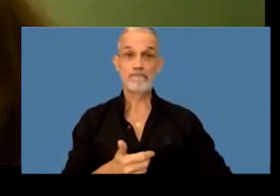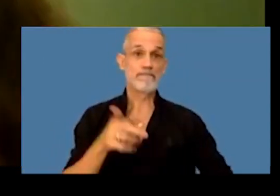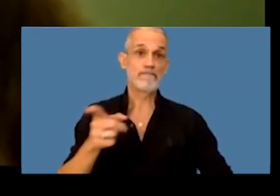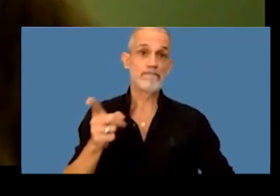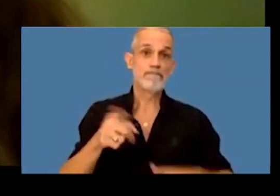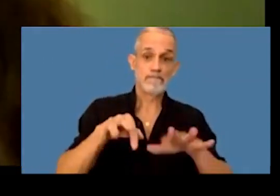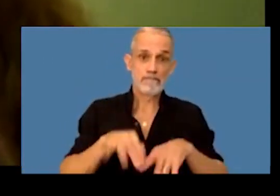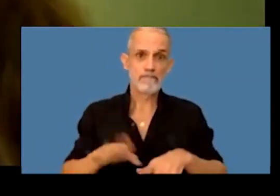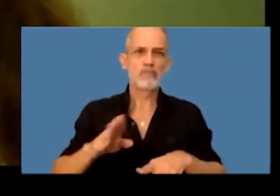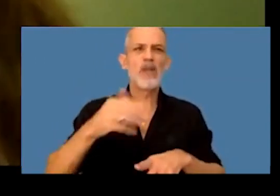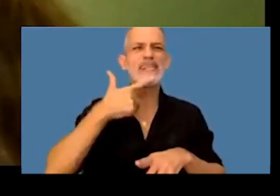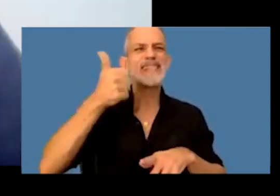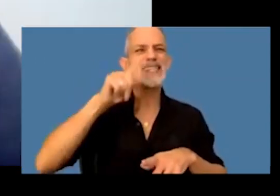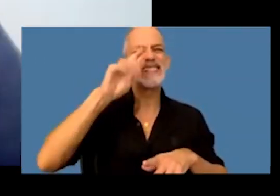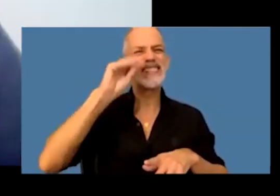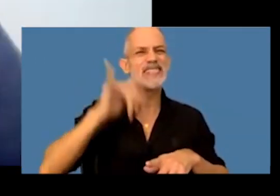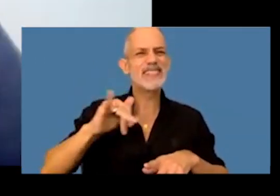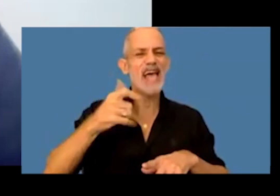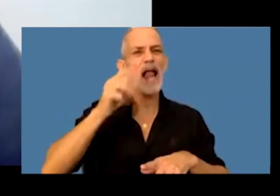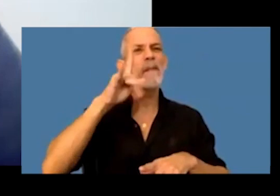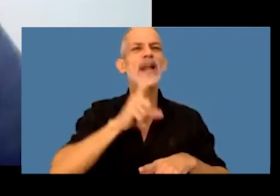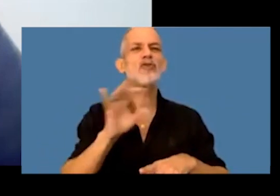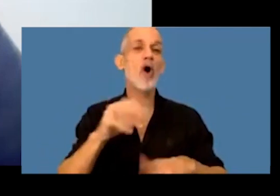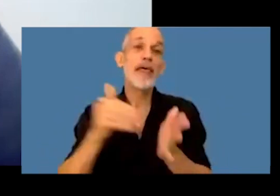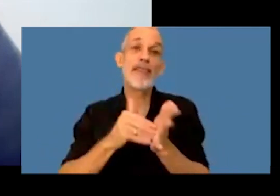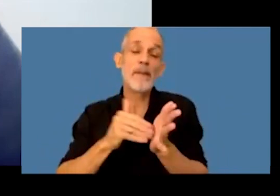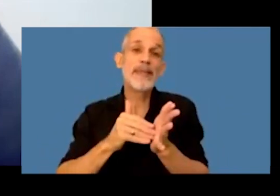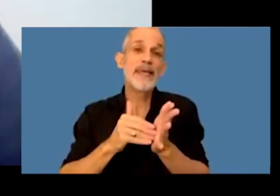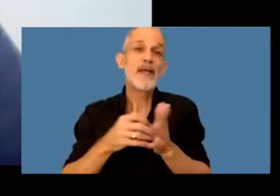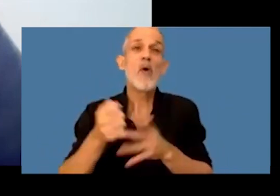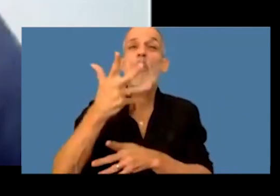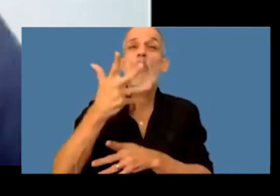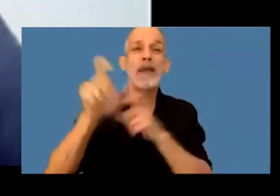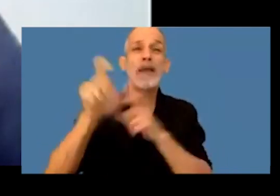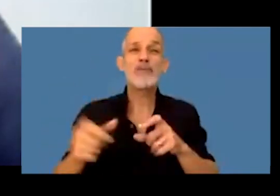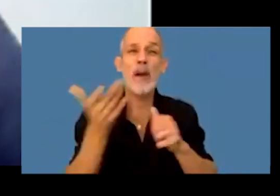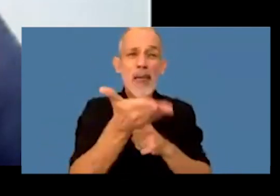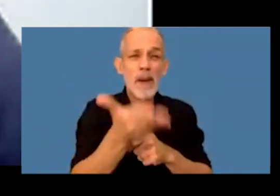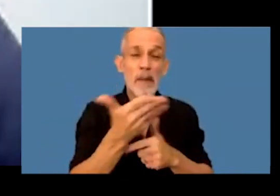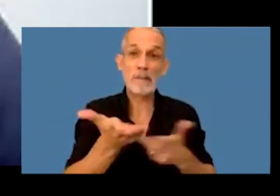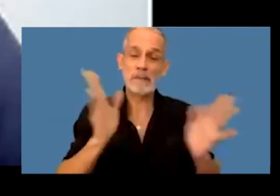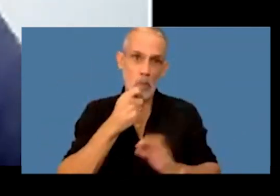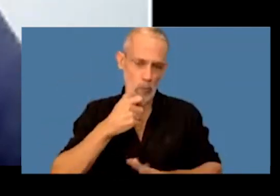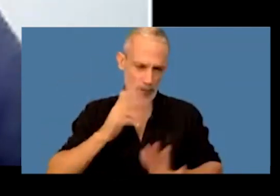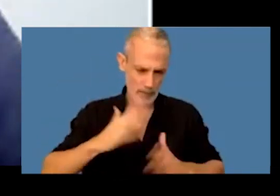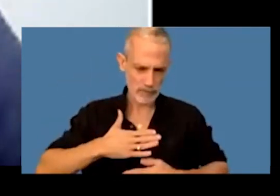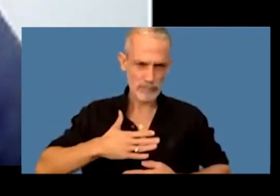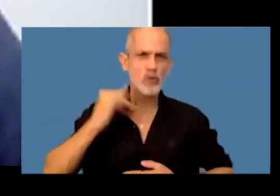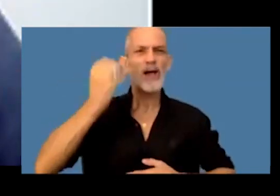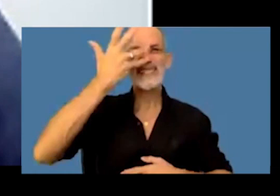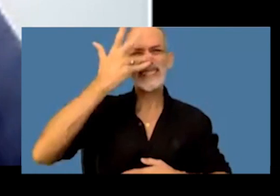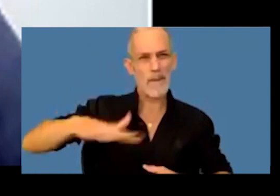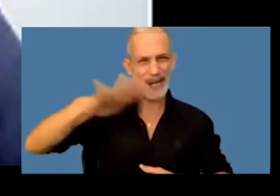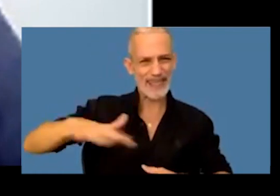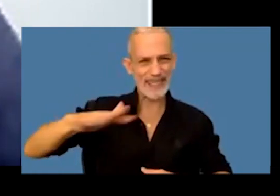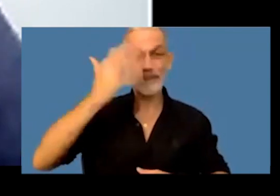Alberto Sánchez, pero... Todo depende de la demanda, ¿sí? Por ejemplo, de San Martín, no